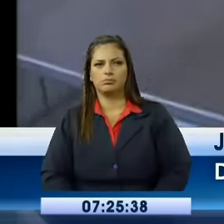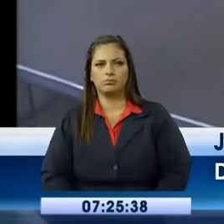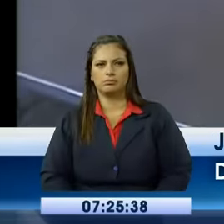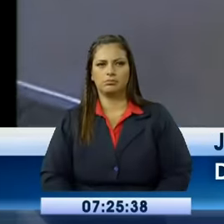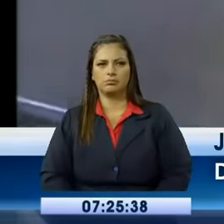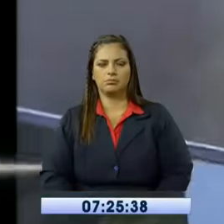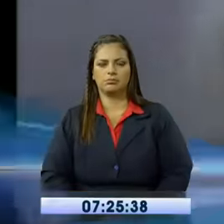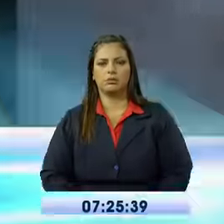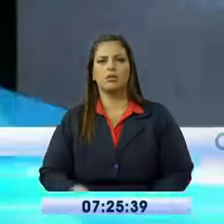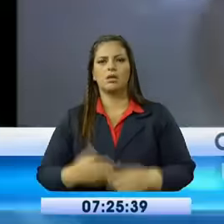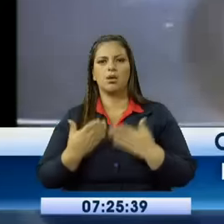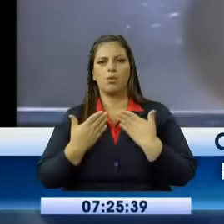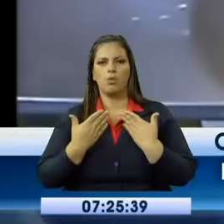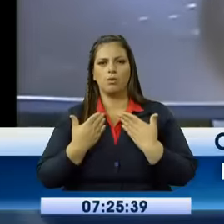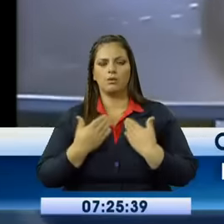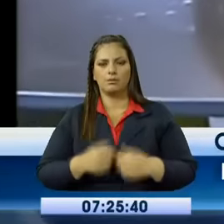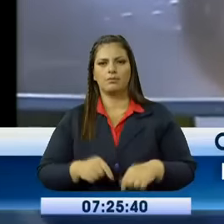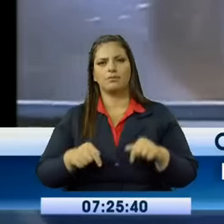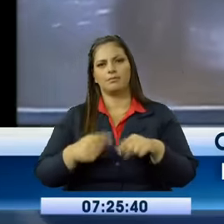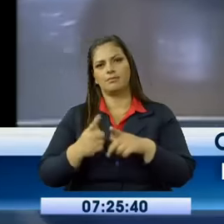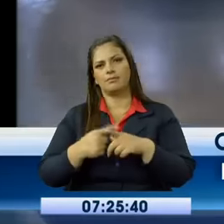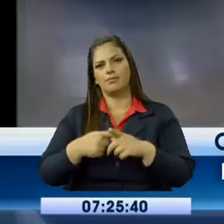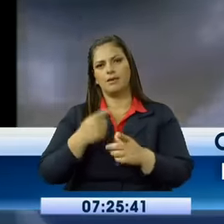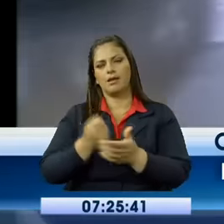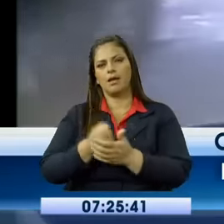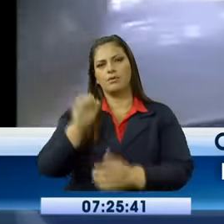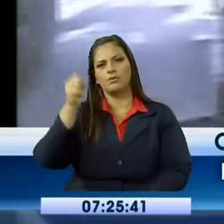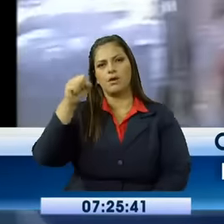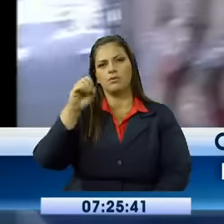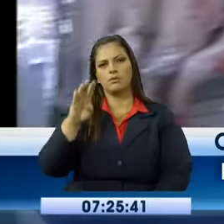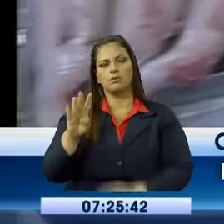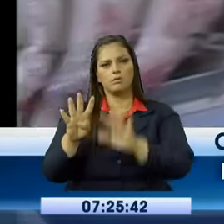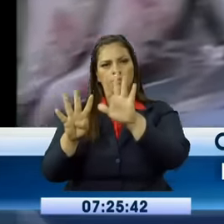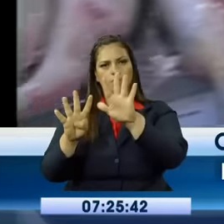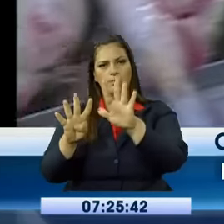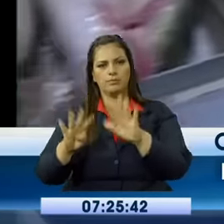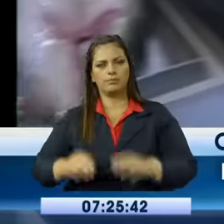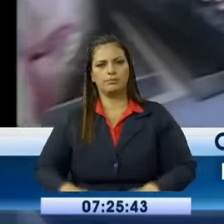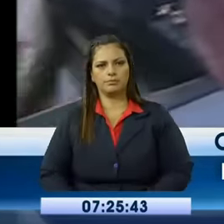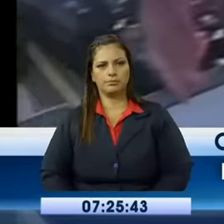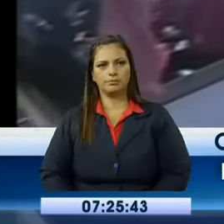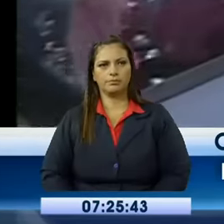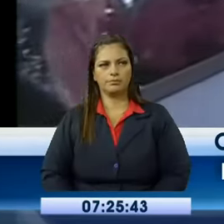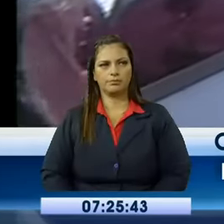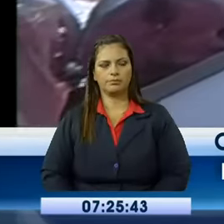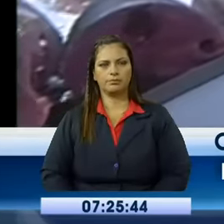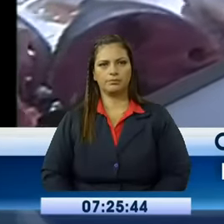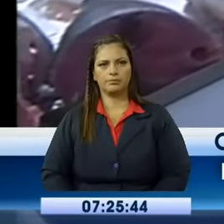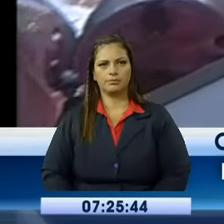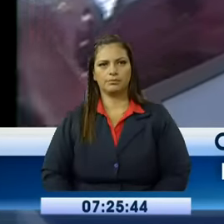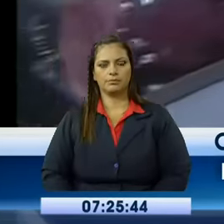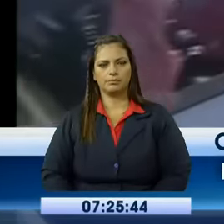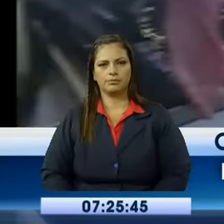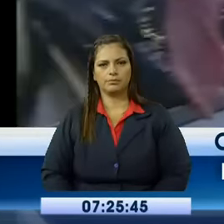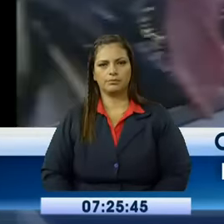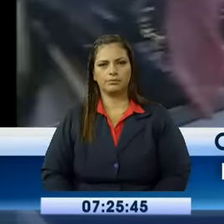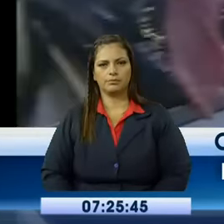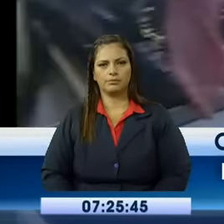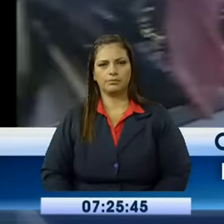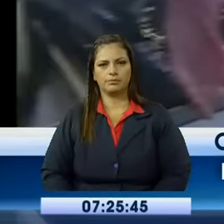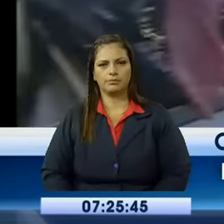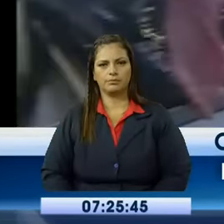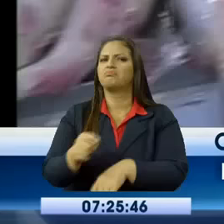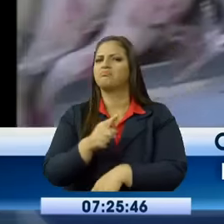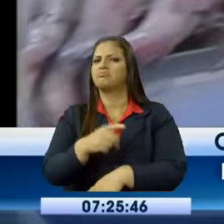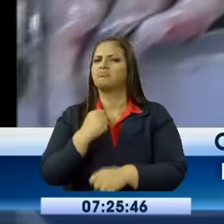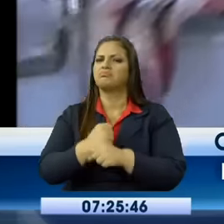principal. Ya lo dijimos, estamos en el mercado de Sauces 9. Vamos a dialogar en este momento con los consumidores y que nos den a conocer